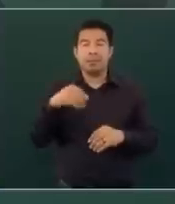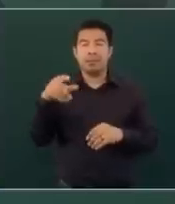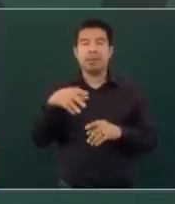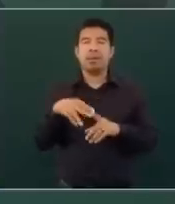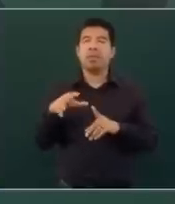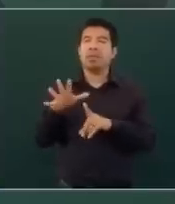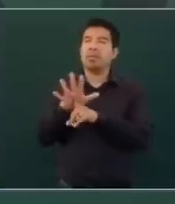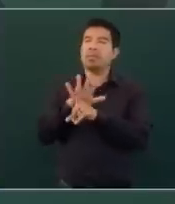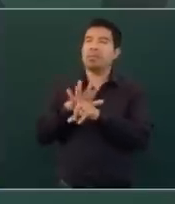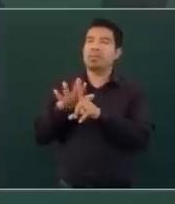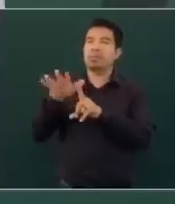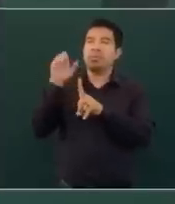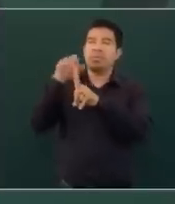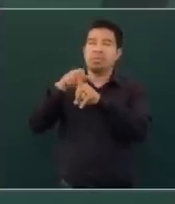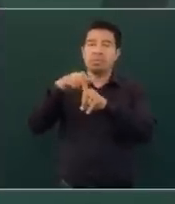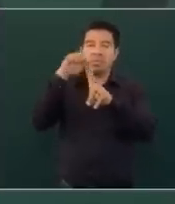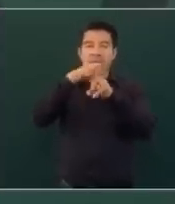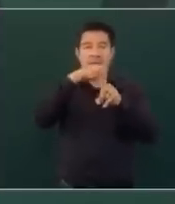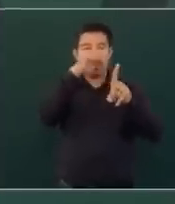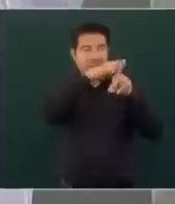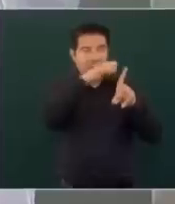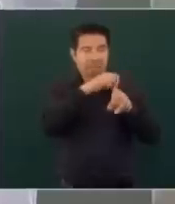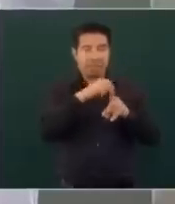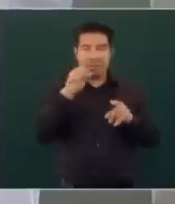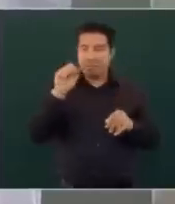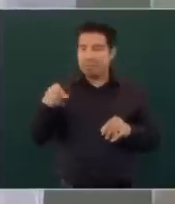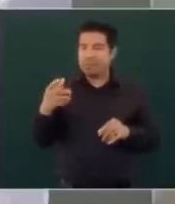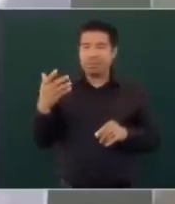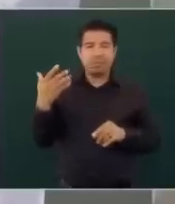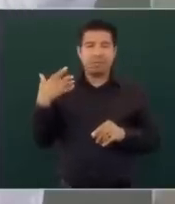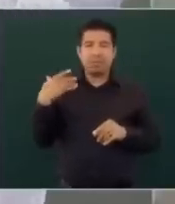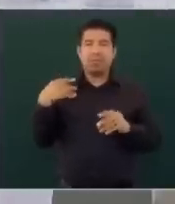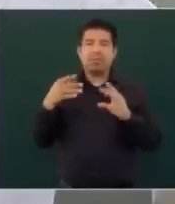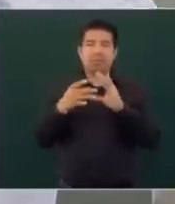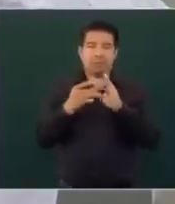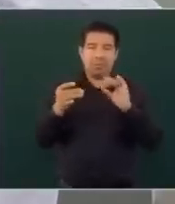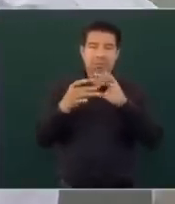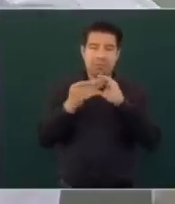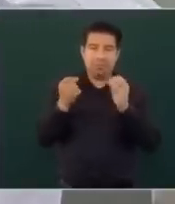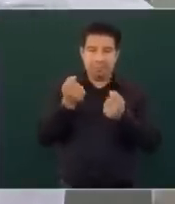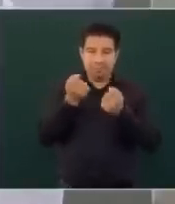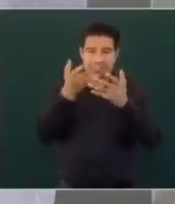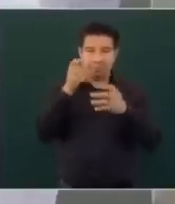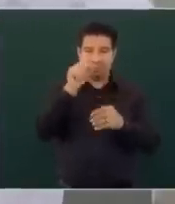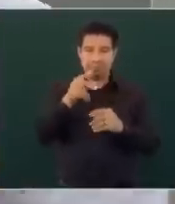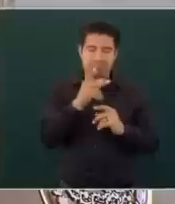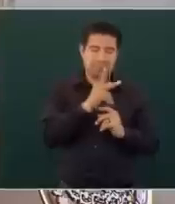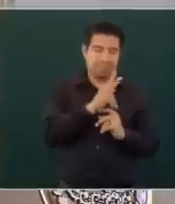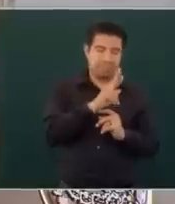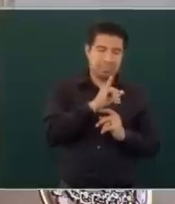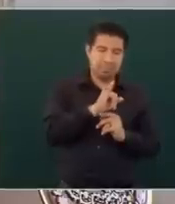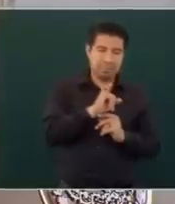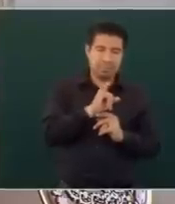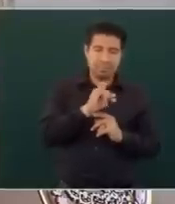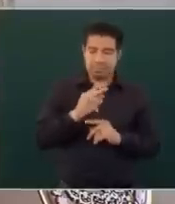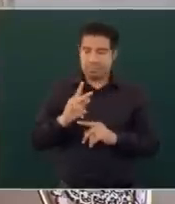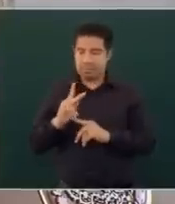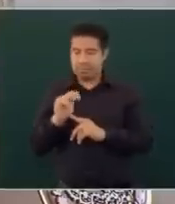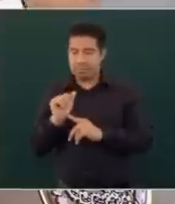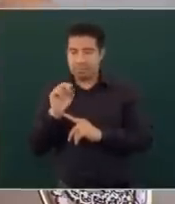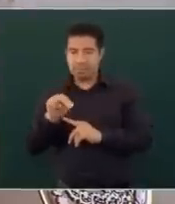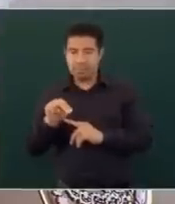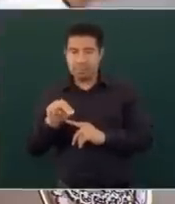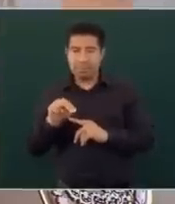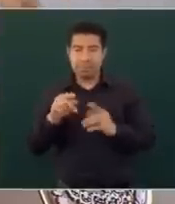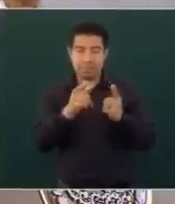engañaban. Era lo mismo esto que hablábamos del PRI y el PAN, que eran distintos. Ponían a